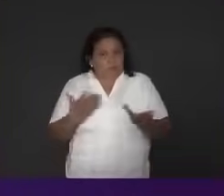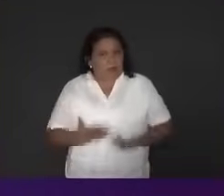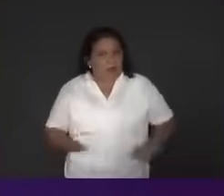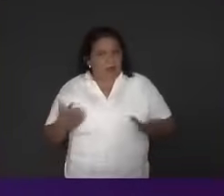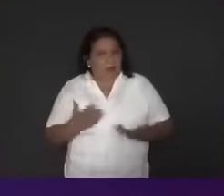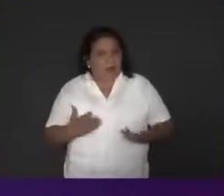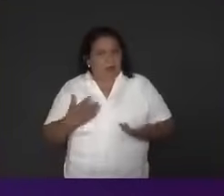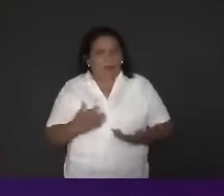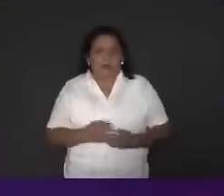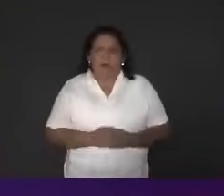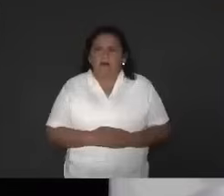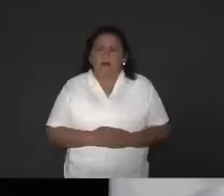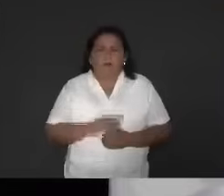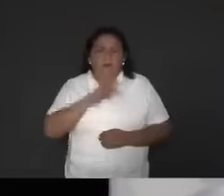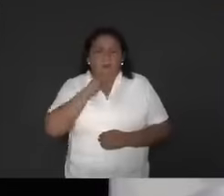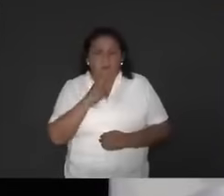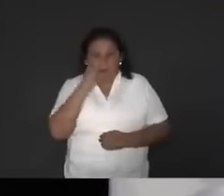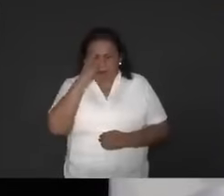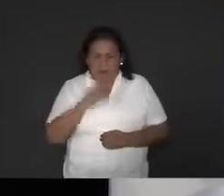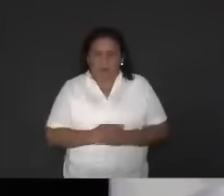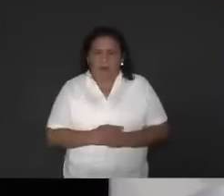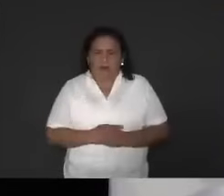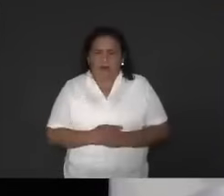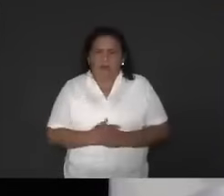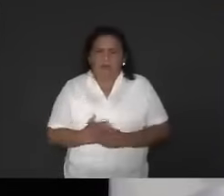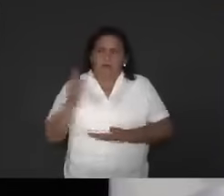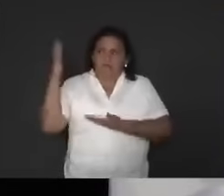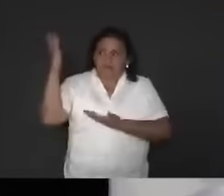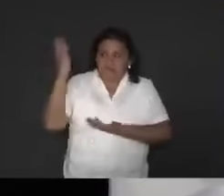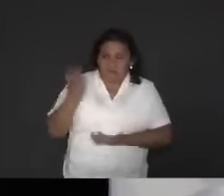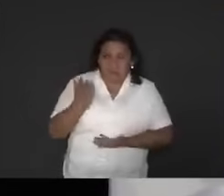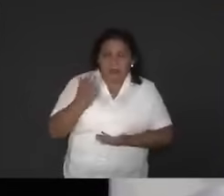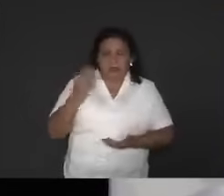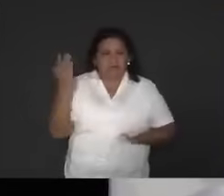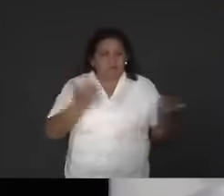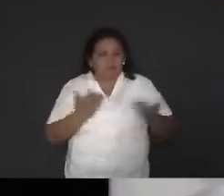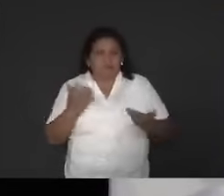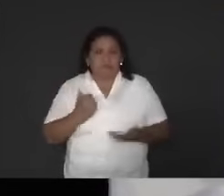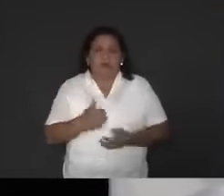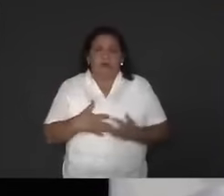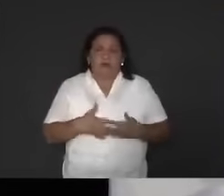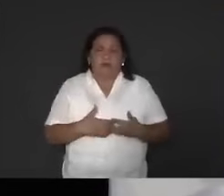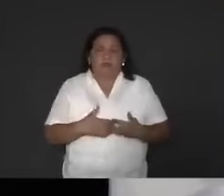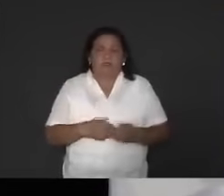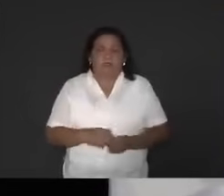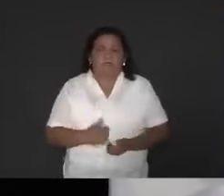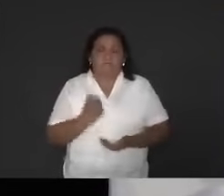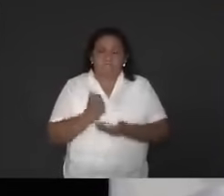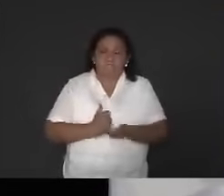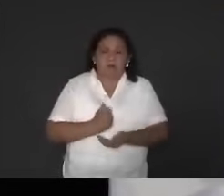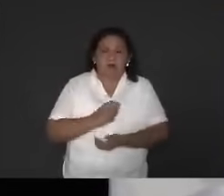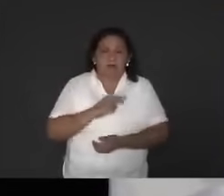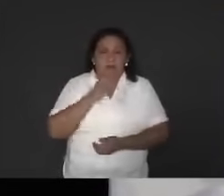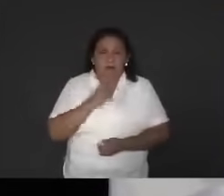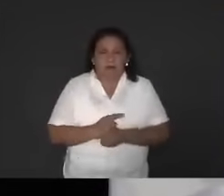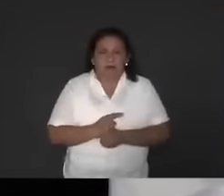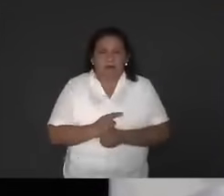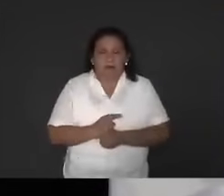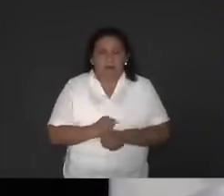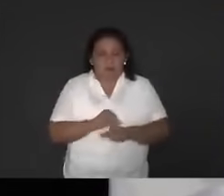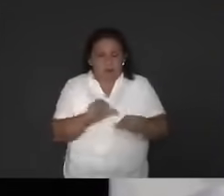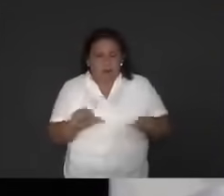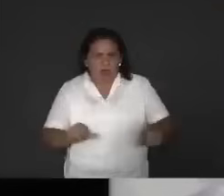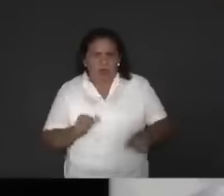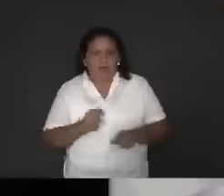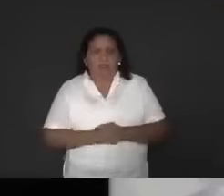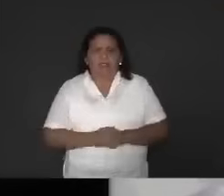las mejores condiciones para que sigan llegando empresas que cada vez paguen mejores salarios. Vamos a crear la Agencia de la Competitividad del